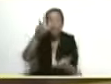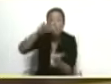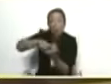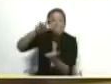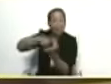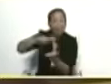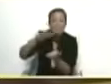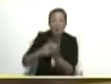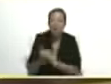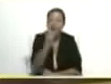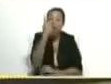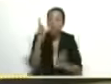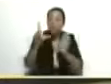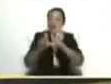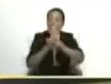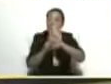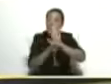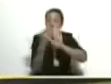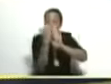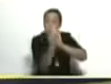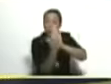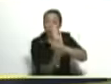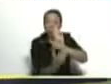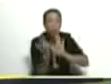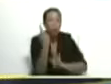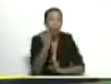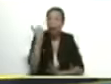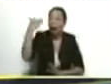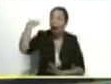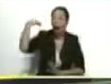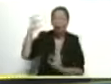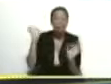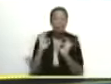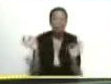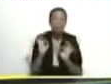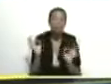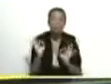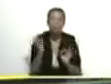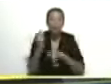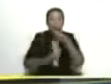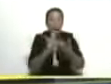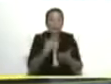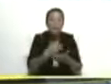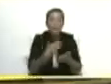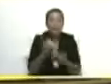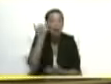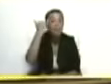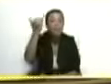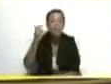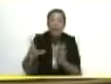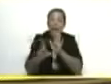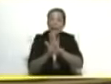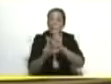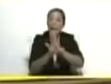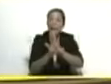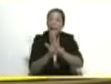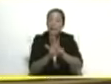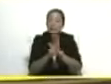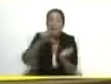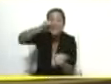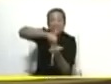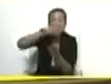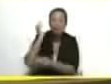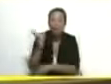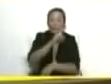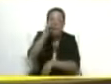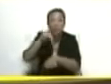leyes únicas, que jamás, doctor Escarrá, se habían planteado en el seno del